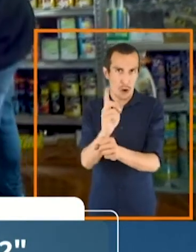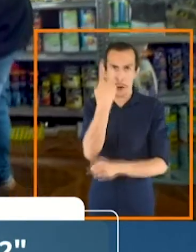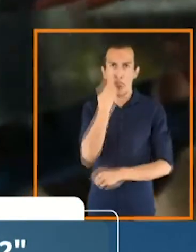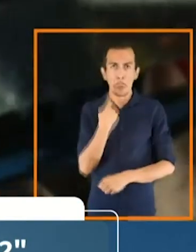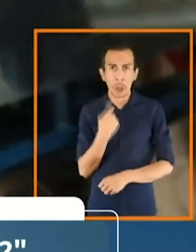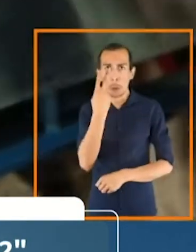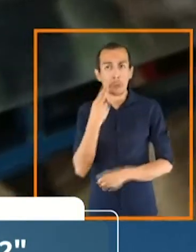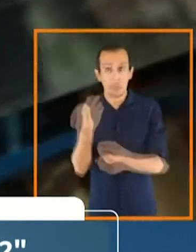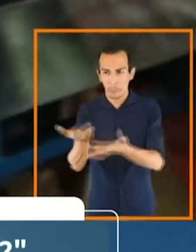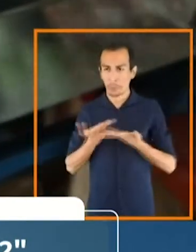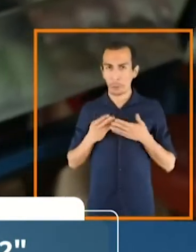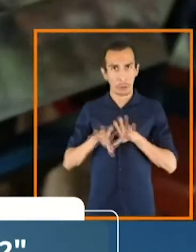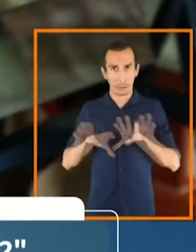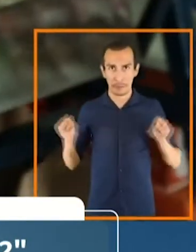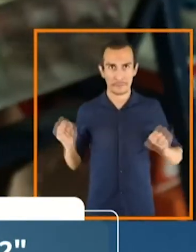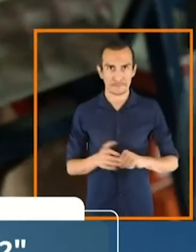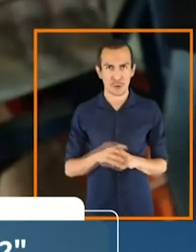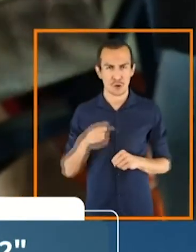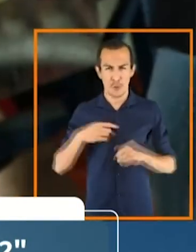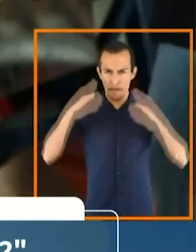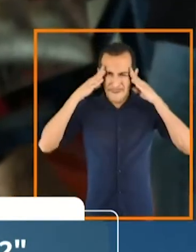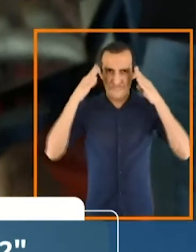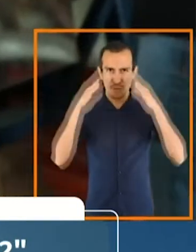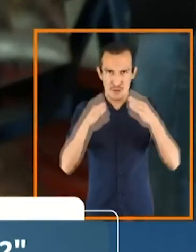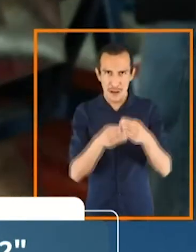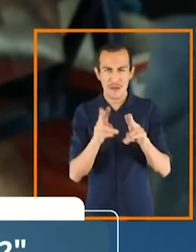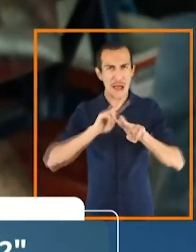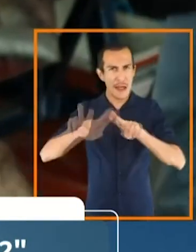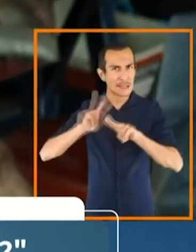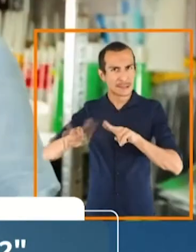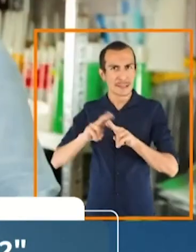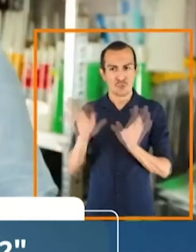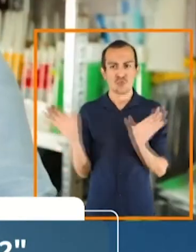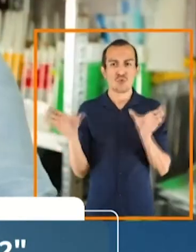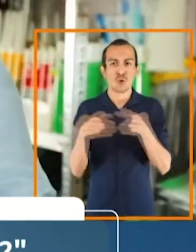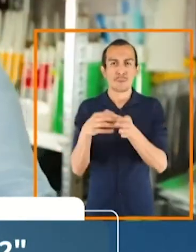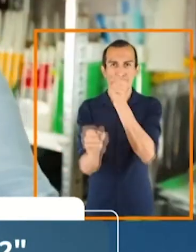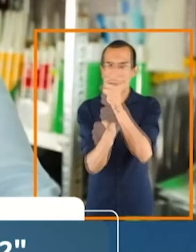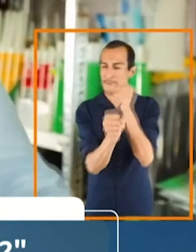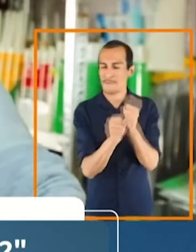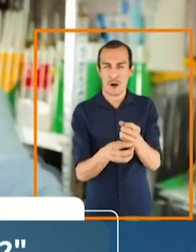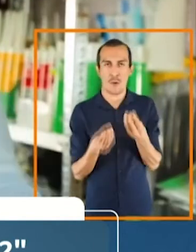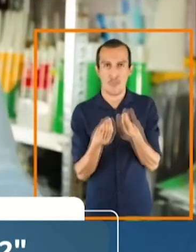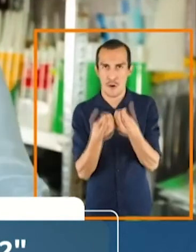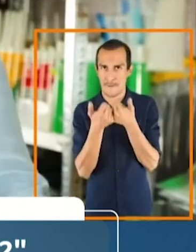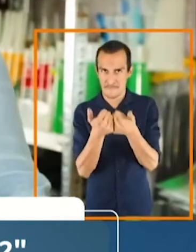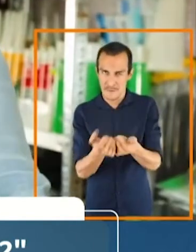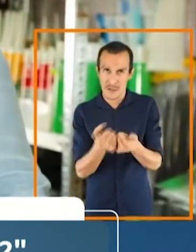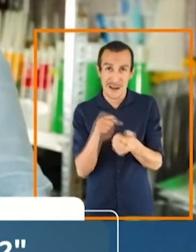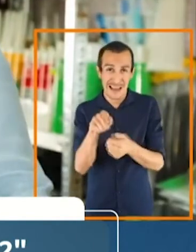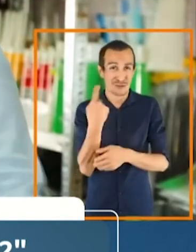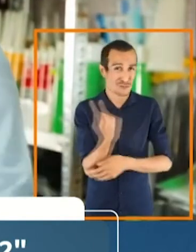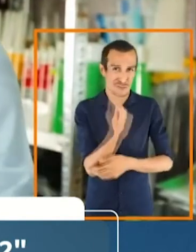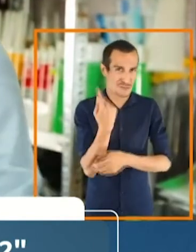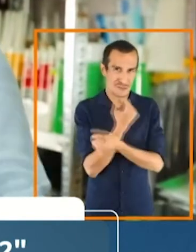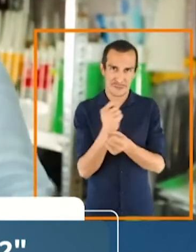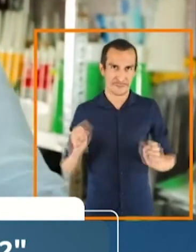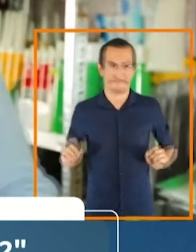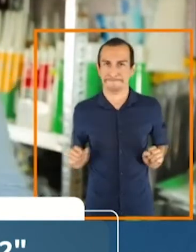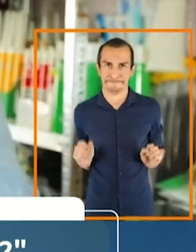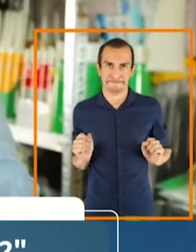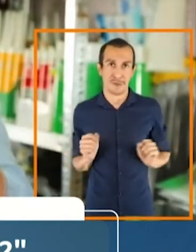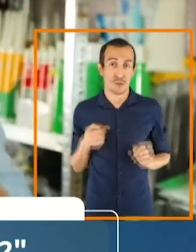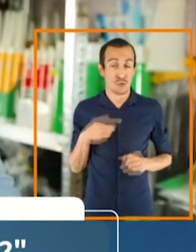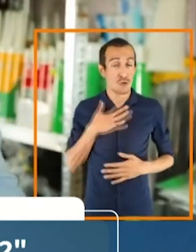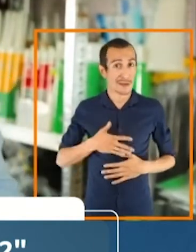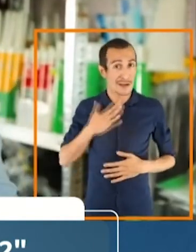un concurso, un campeonato a nivel nacional. Es decir, está buscando solo emprendedores de la Araucanía, ¿es así? Solo emprendedores